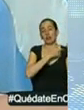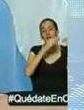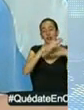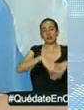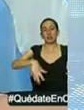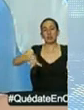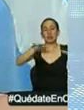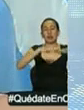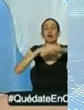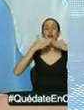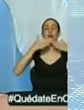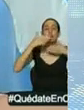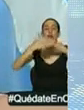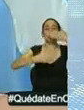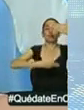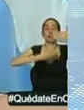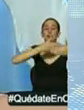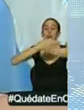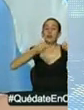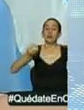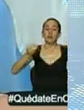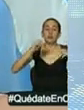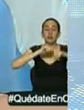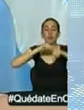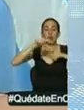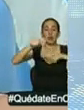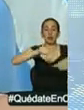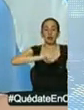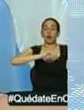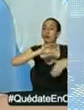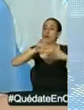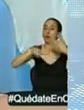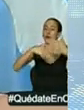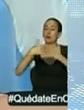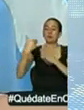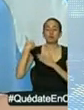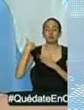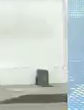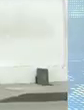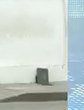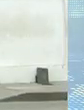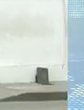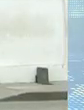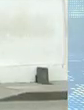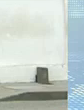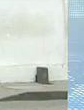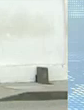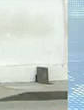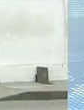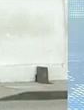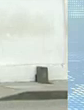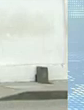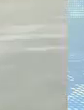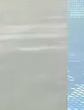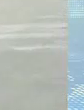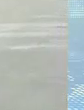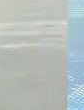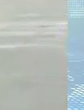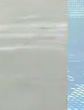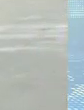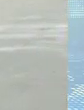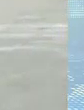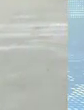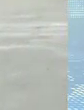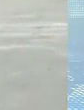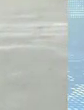que le decimos todos los días, quédate en casa. Así es. Porque esa es la orden, esa es la dirección, quédate en